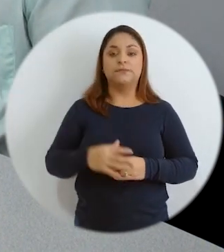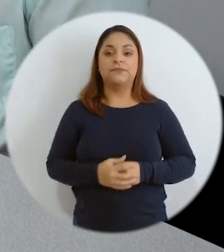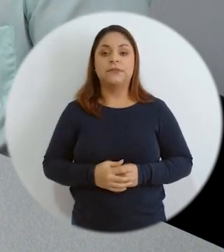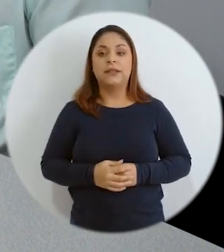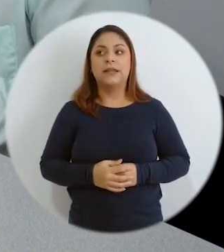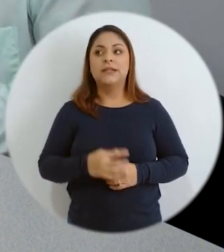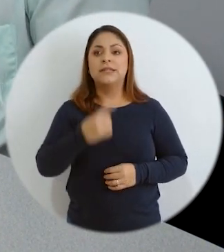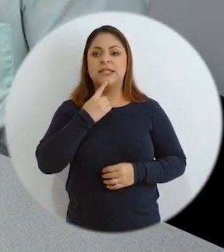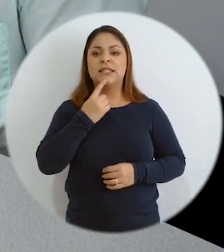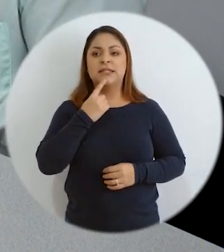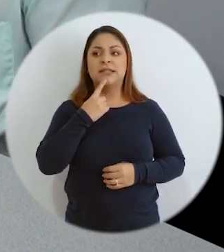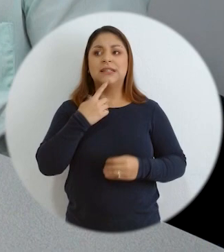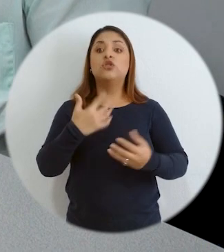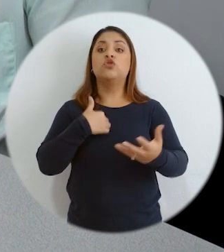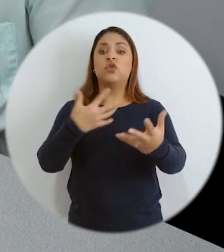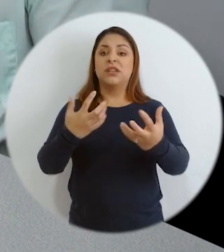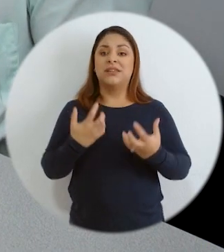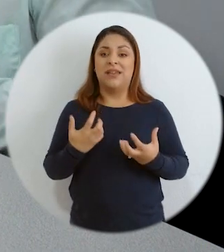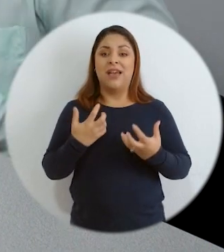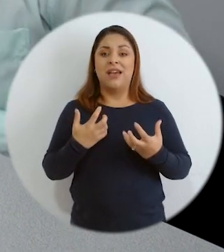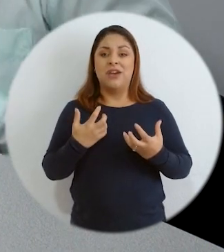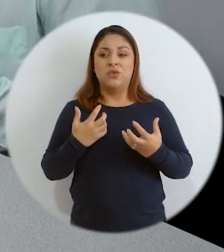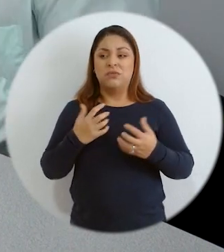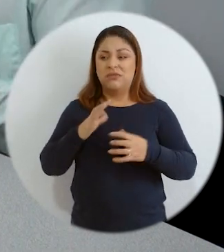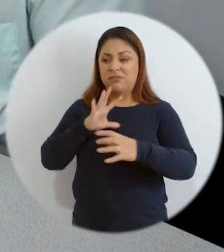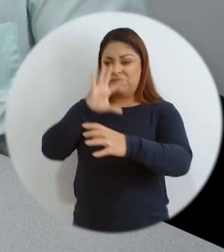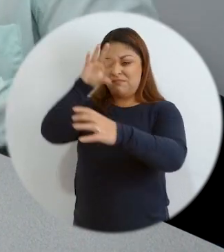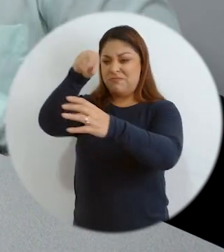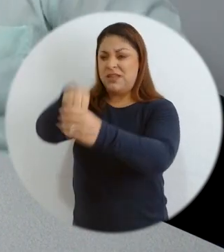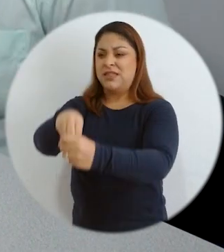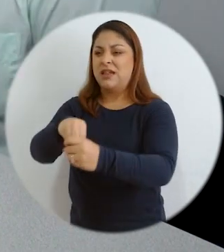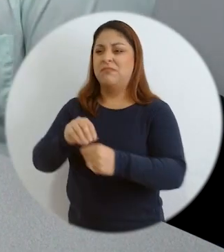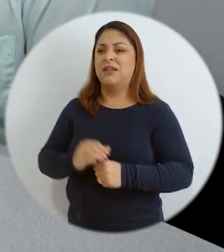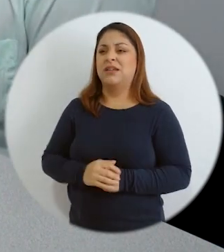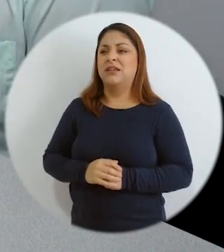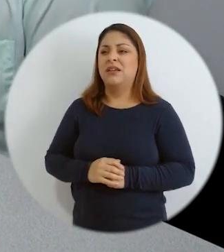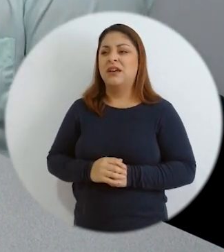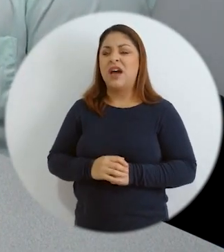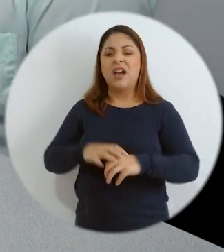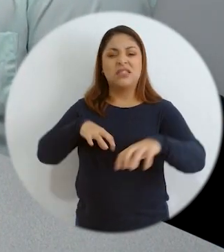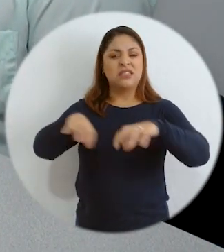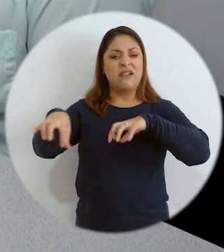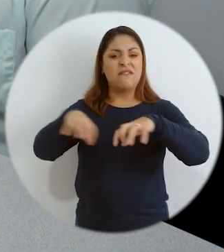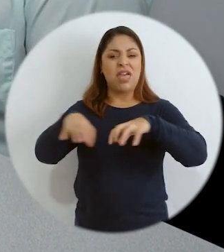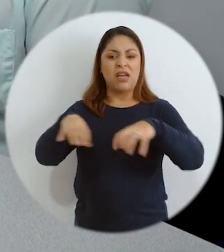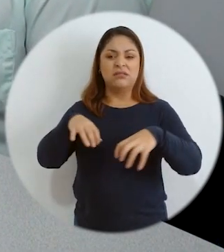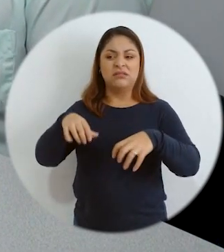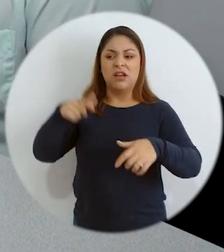Un muchacho, una muchacha que determine incursionar en una actividad ilícita,